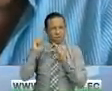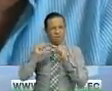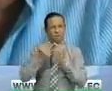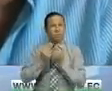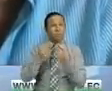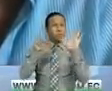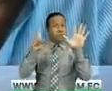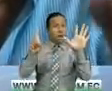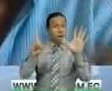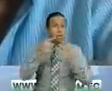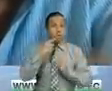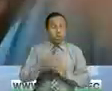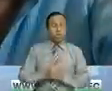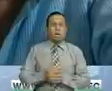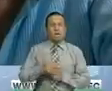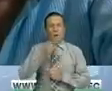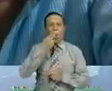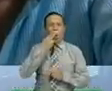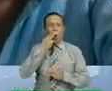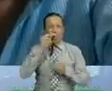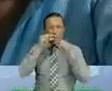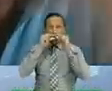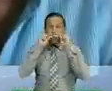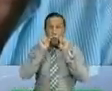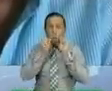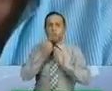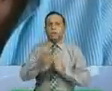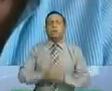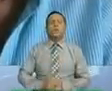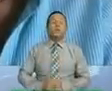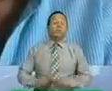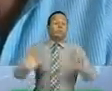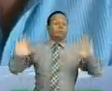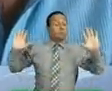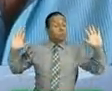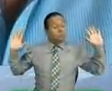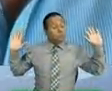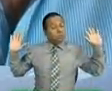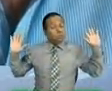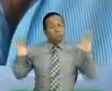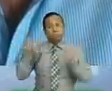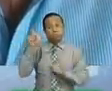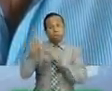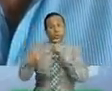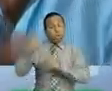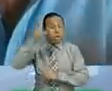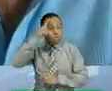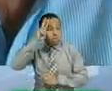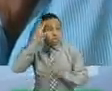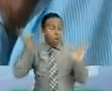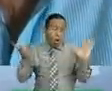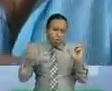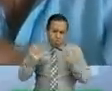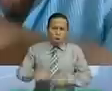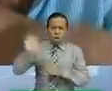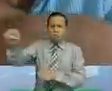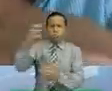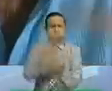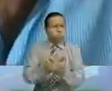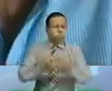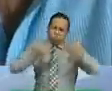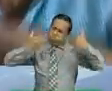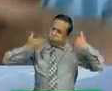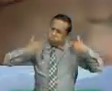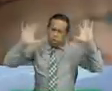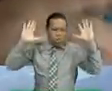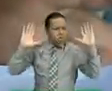enfático. Pero se trata de que cuando hay algo de esto claro, tiene que haber preso, pues. Sea quien sea, del partido que sea,